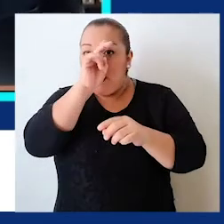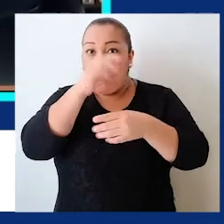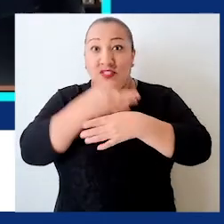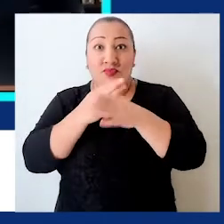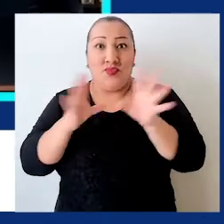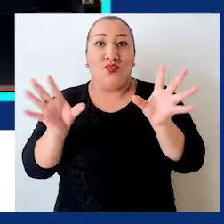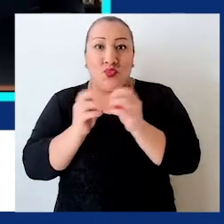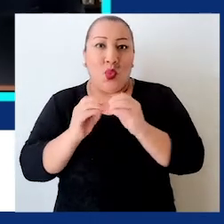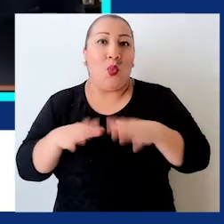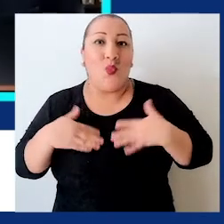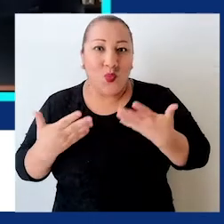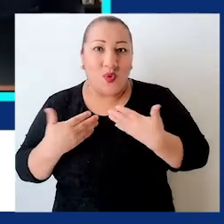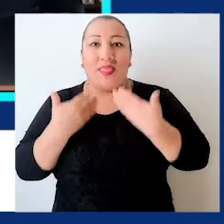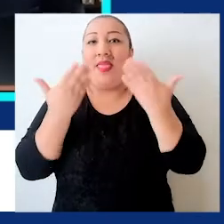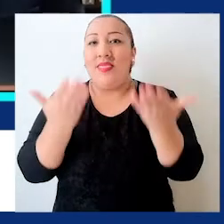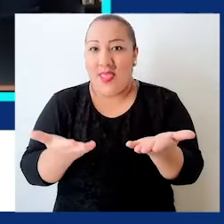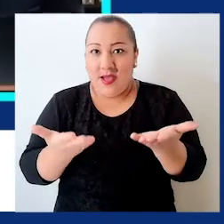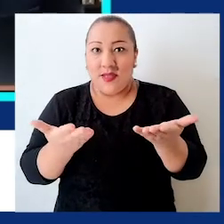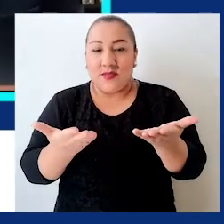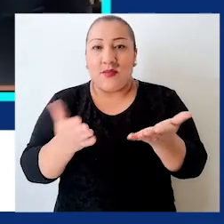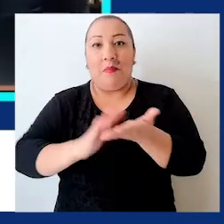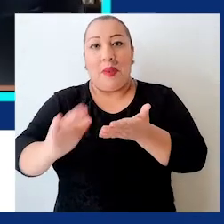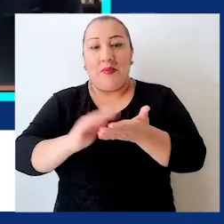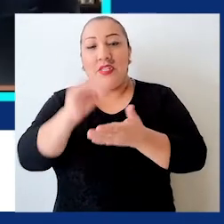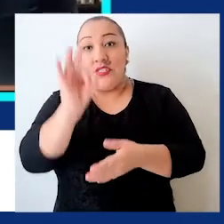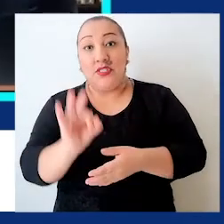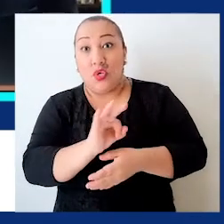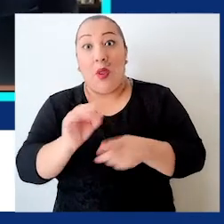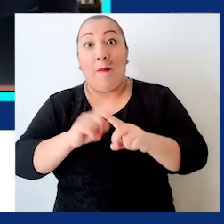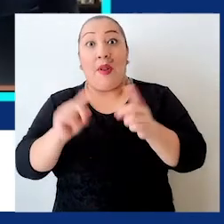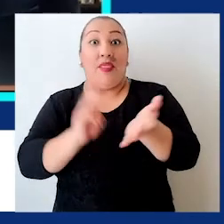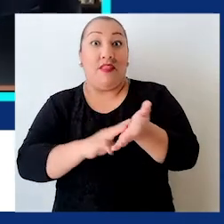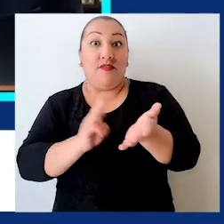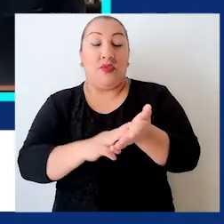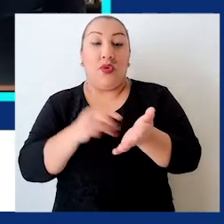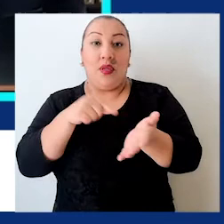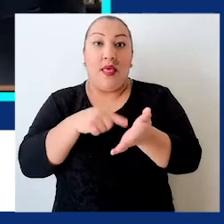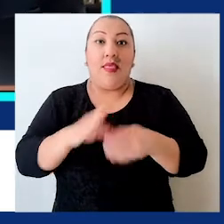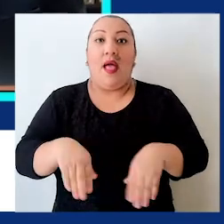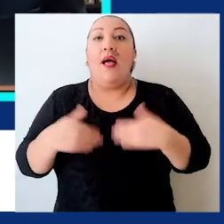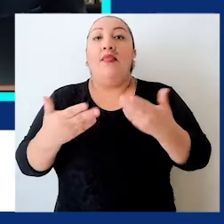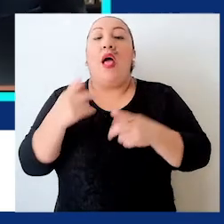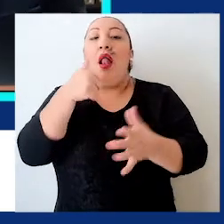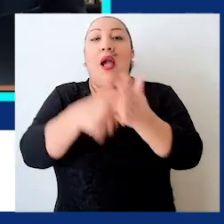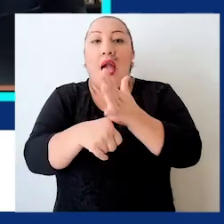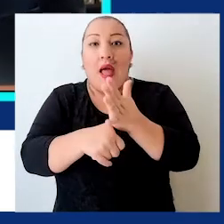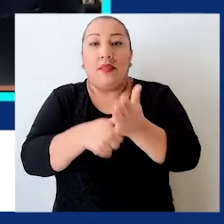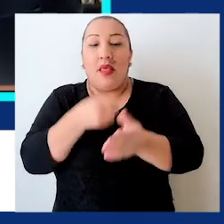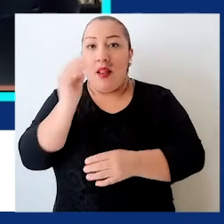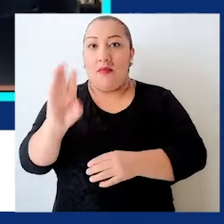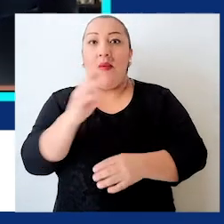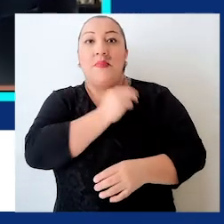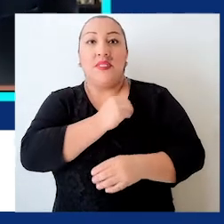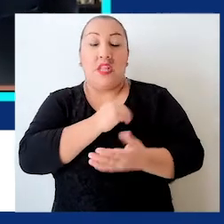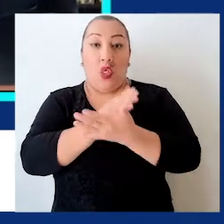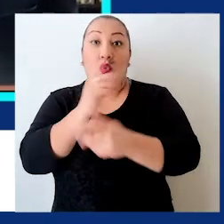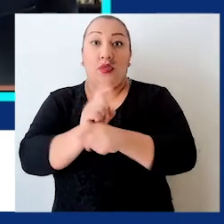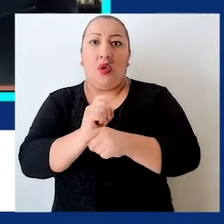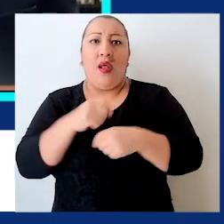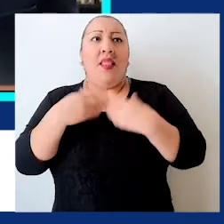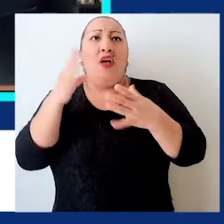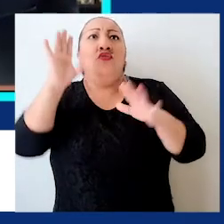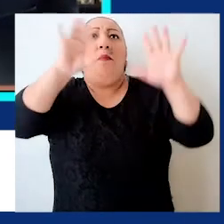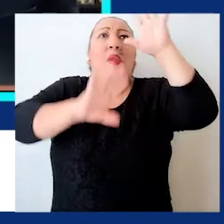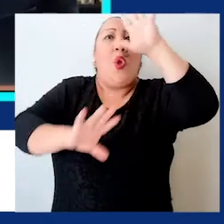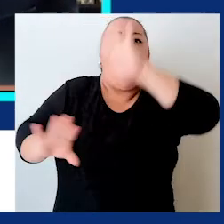conjuntiva pueda brindar esta autorización. La Defensoría del Pueblo ha trasladado un oficio al Ministerio de Educación expresando su